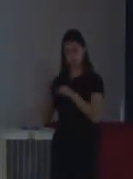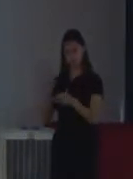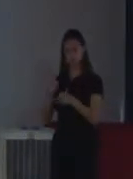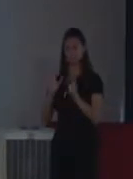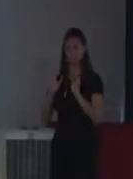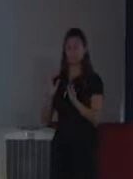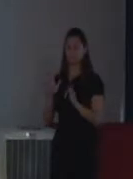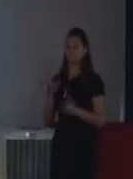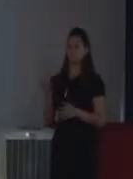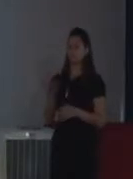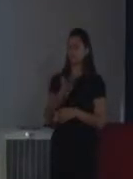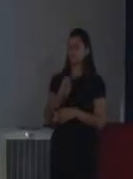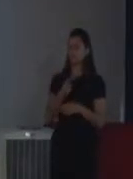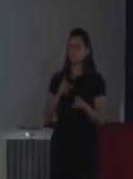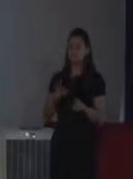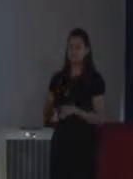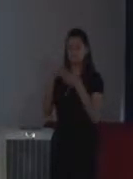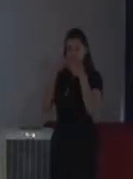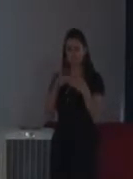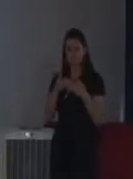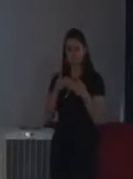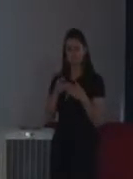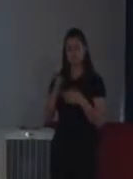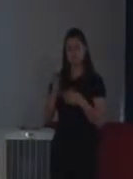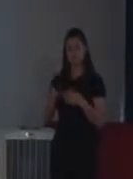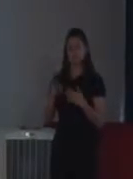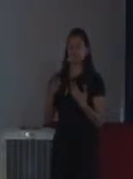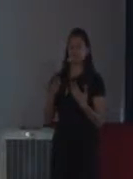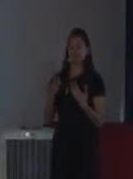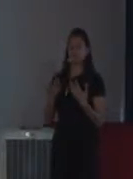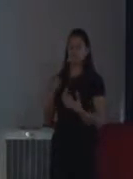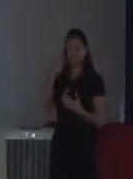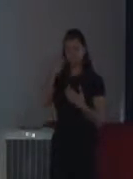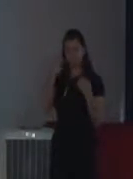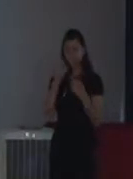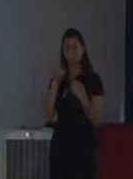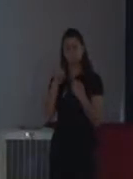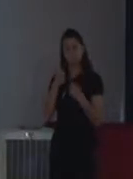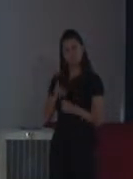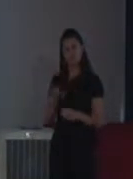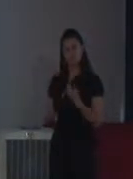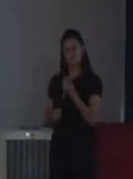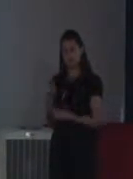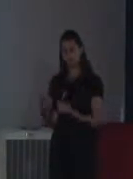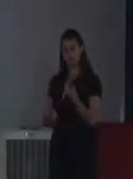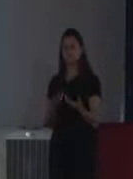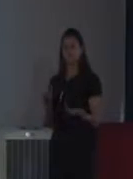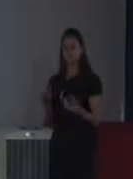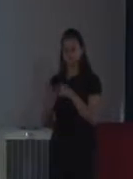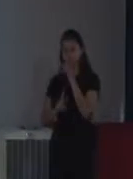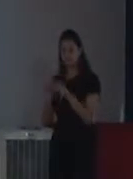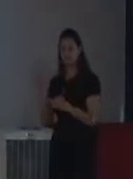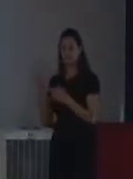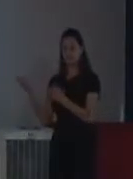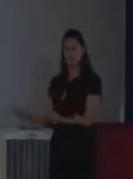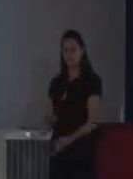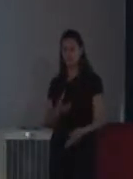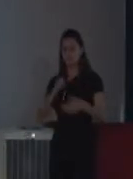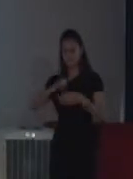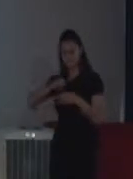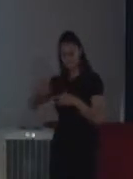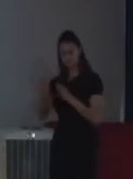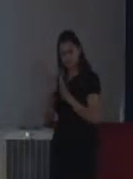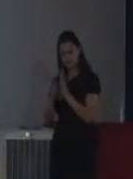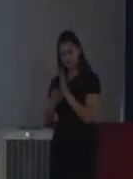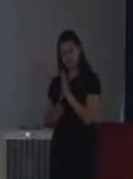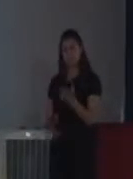ponernos a las personas con discapacidad en ese espacio para construir y restablecer los derechos de la población con